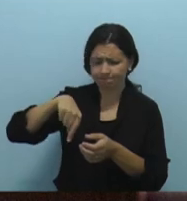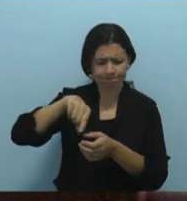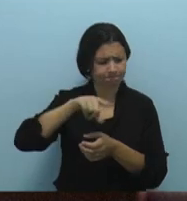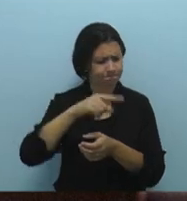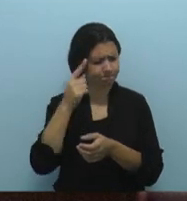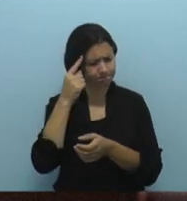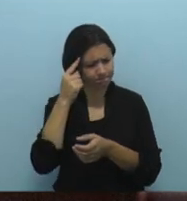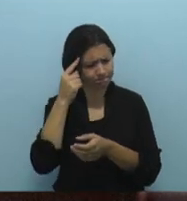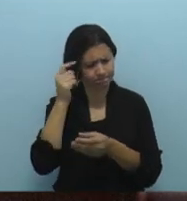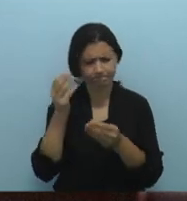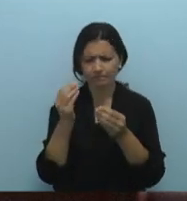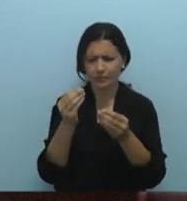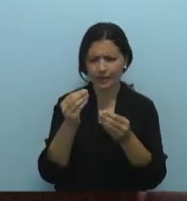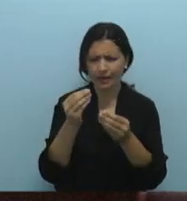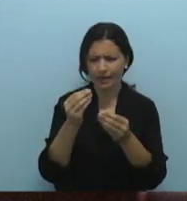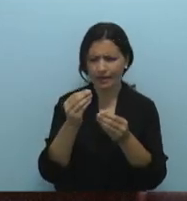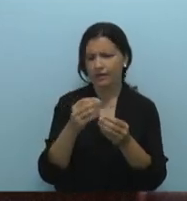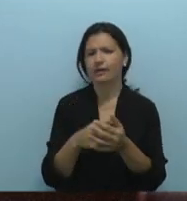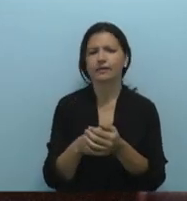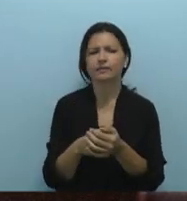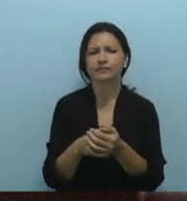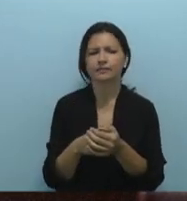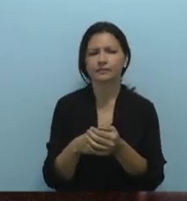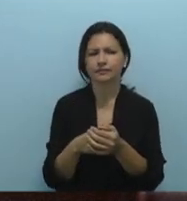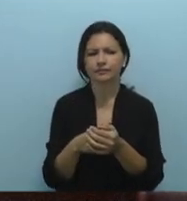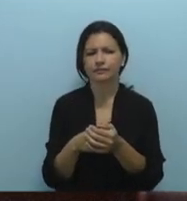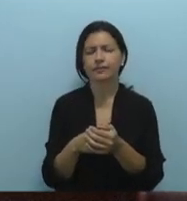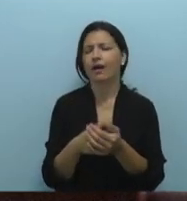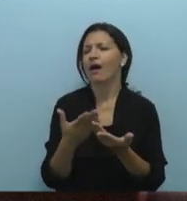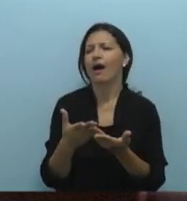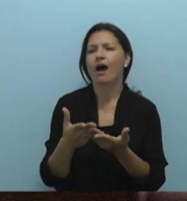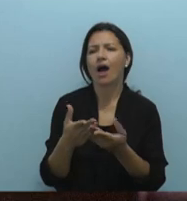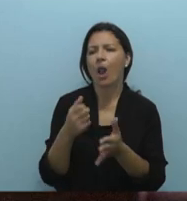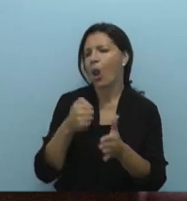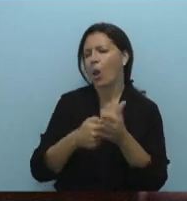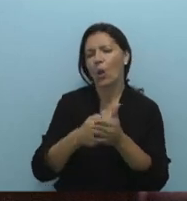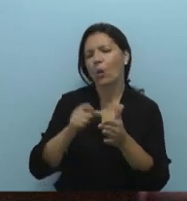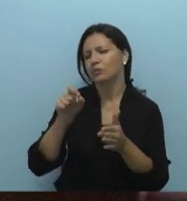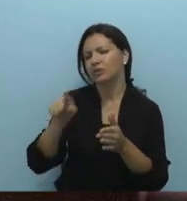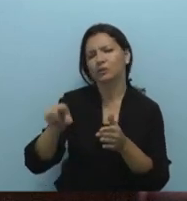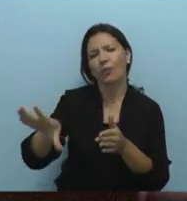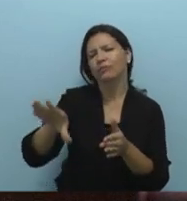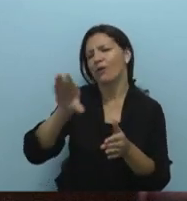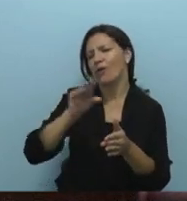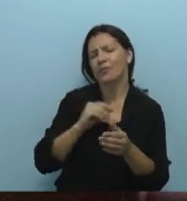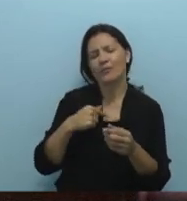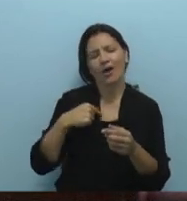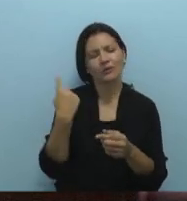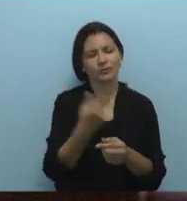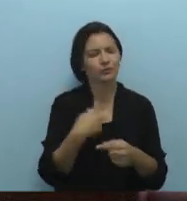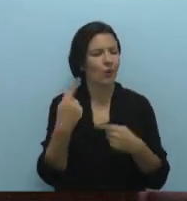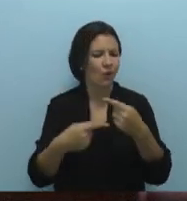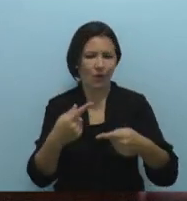las organizaciones de las que ella siempre formó parte y sigue formando en la memoria. Así que adherimos también a este